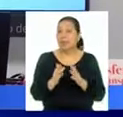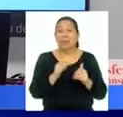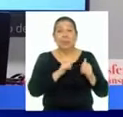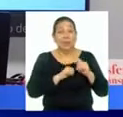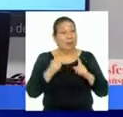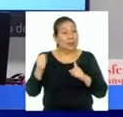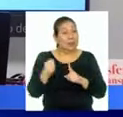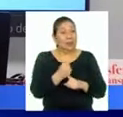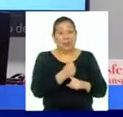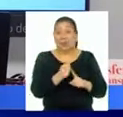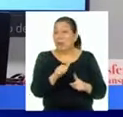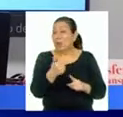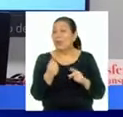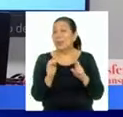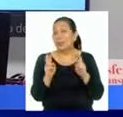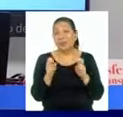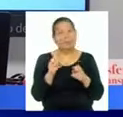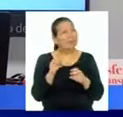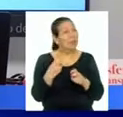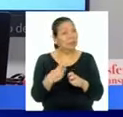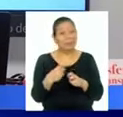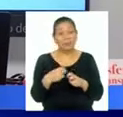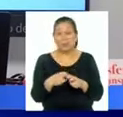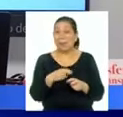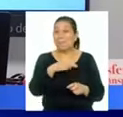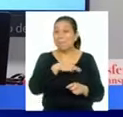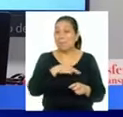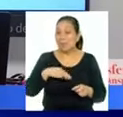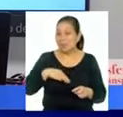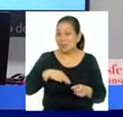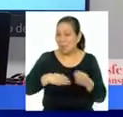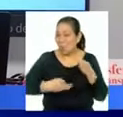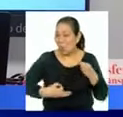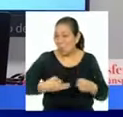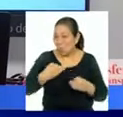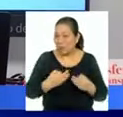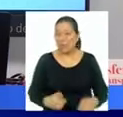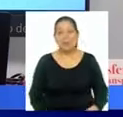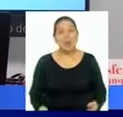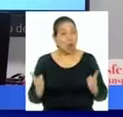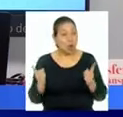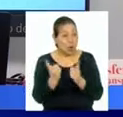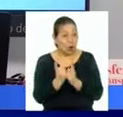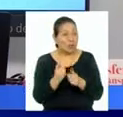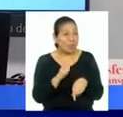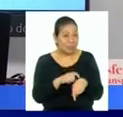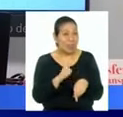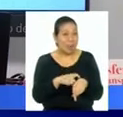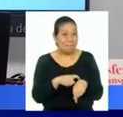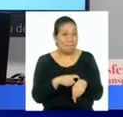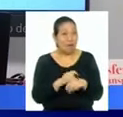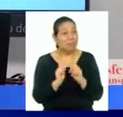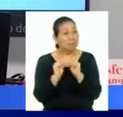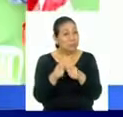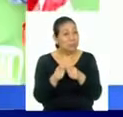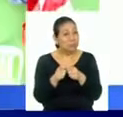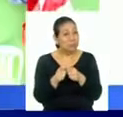de la violencia, otro de los temas centrales en la actuación del Ministerio de Justicia, en este corto tiempo hemos logrado